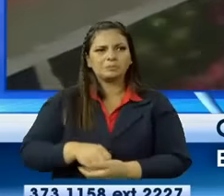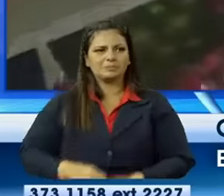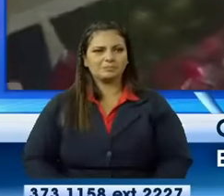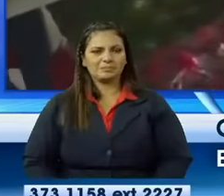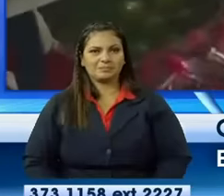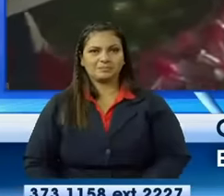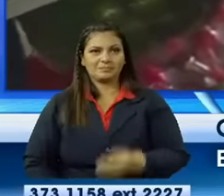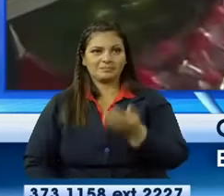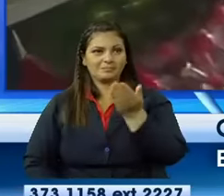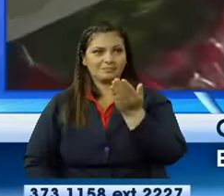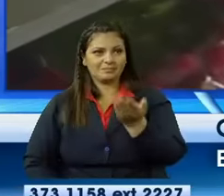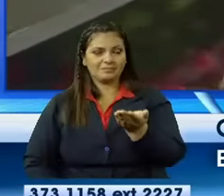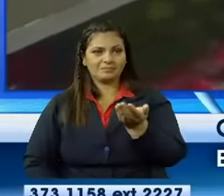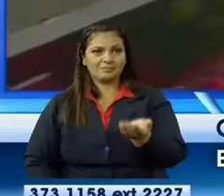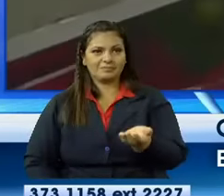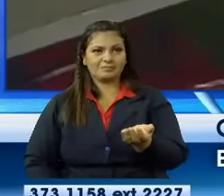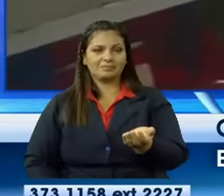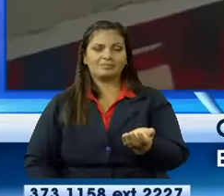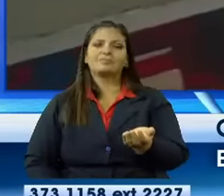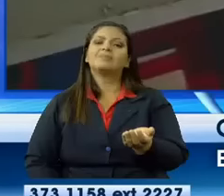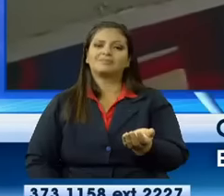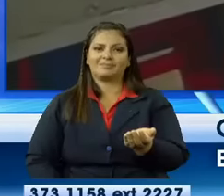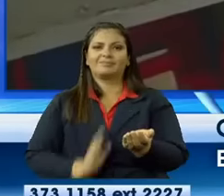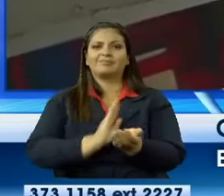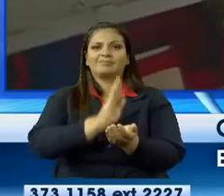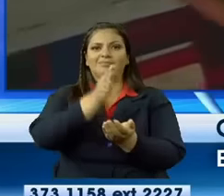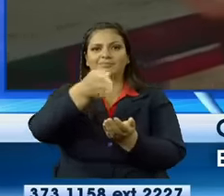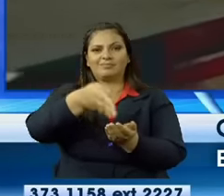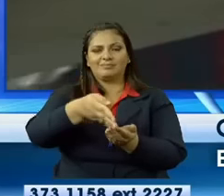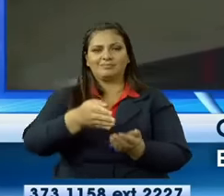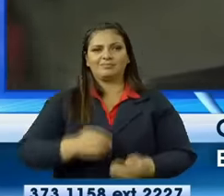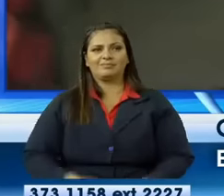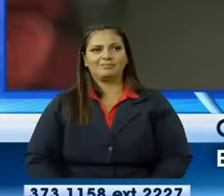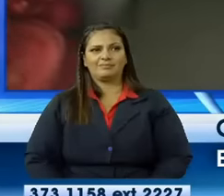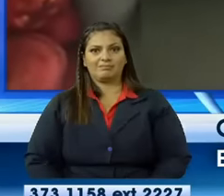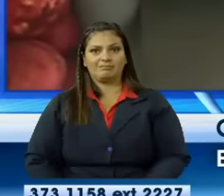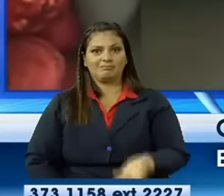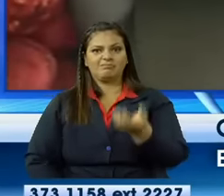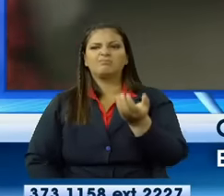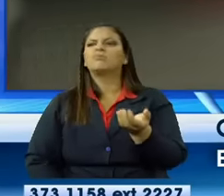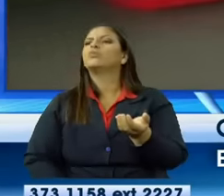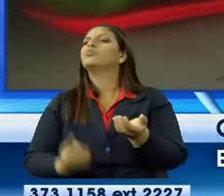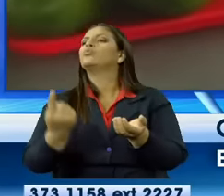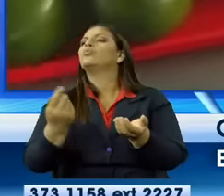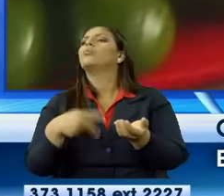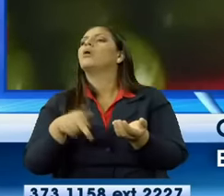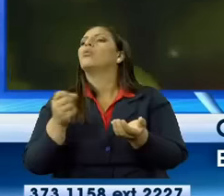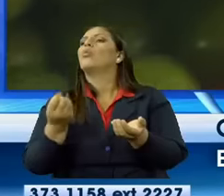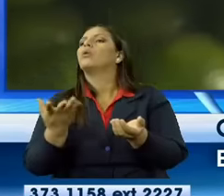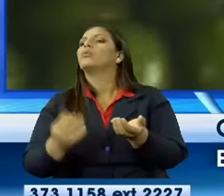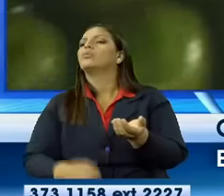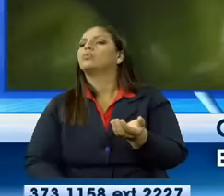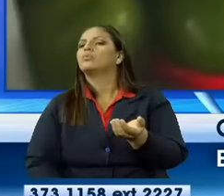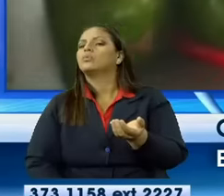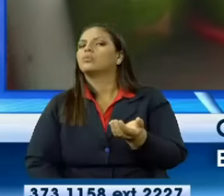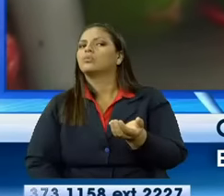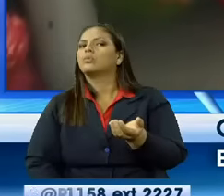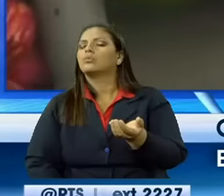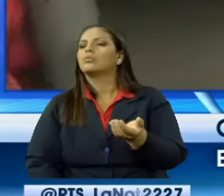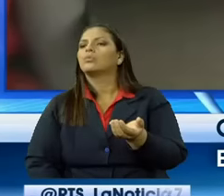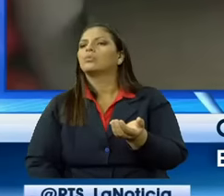de lujo. El aguacate. Sí, porque es bastante caro. El aguacate grande. ¿A cómo está, amiga, el aguacate grande? ¿A cómo está este?